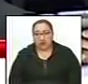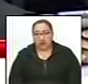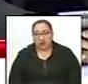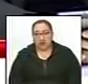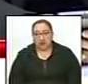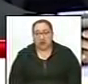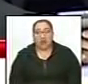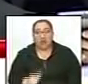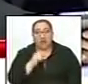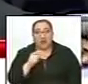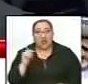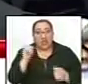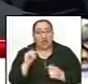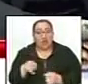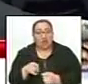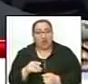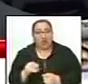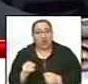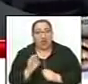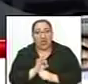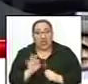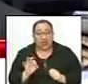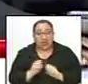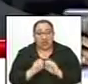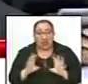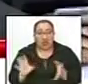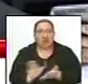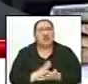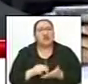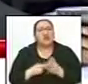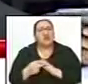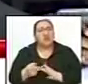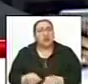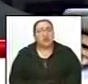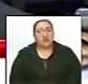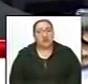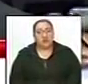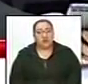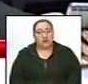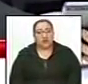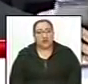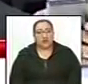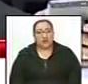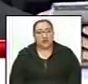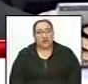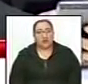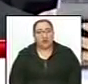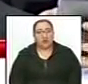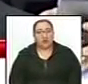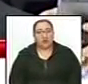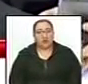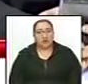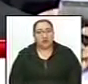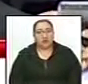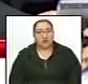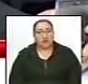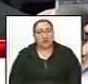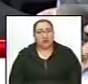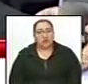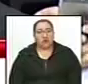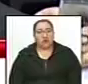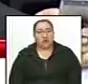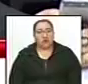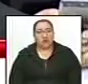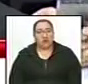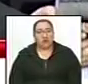la ausencia de credibilidad, la verosimilitud. ¿Y qué significa la verosimilitud según este acuerdo plenario? Que tiene que tener sí o sí, que no